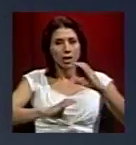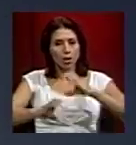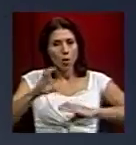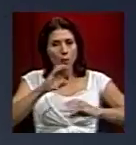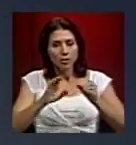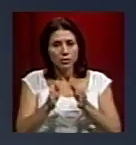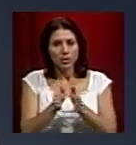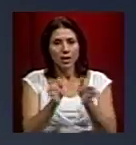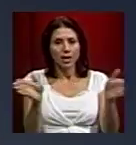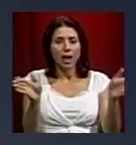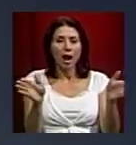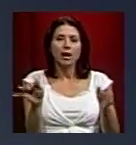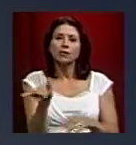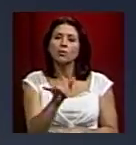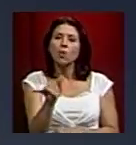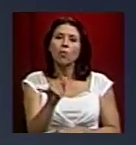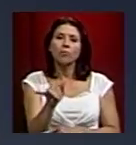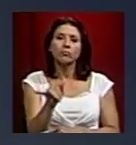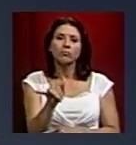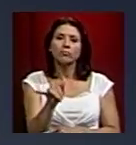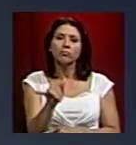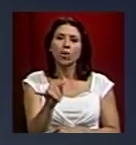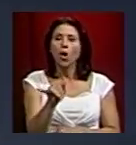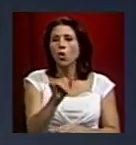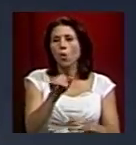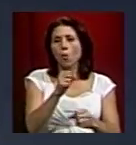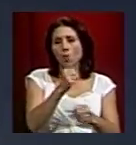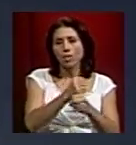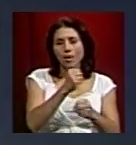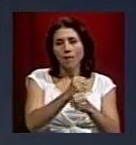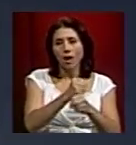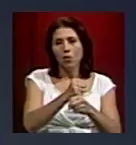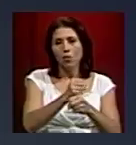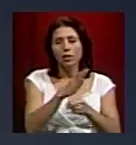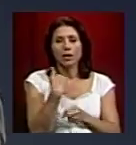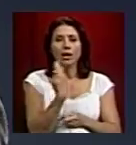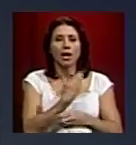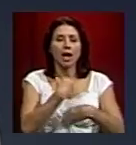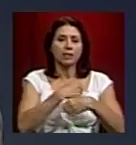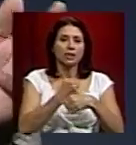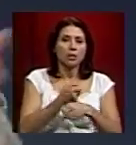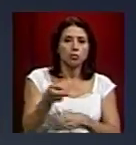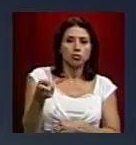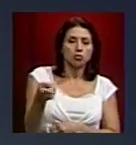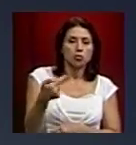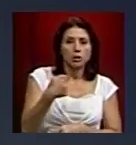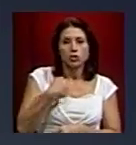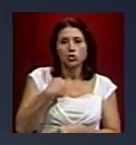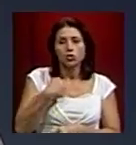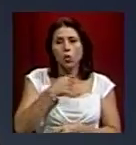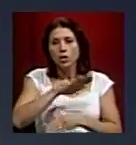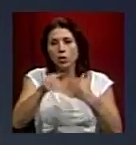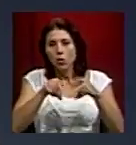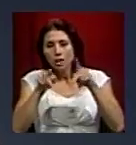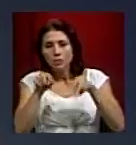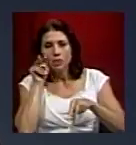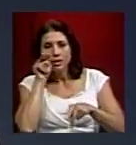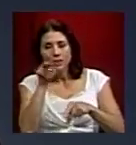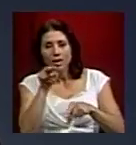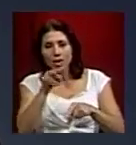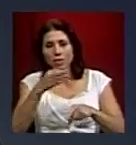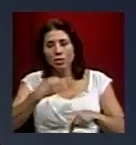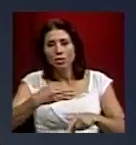comercio en general es como el trabajo que hacemos tú y yo y todos los televidentes el día a